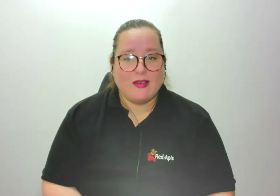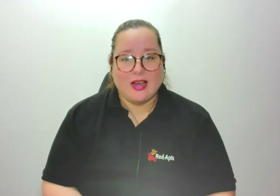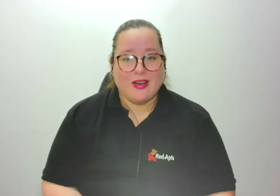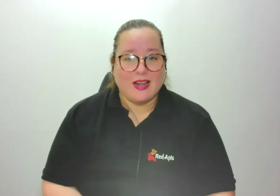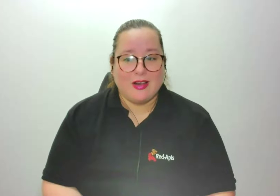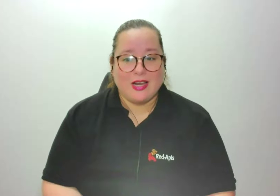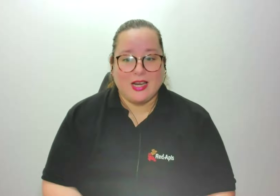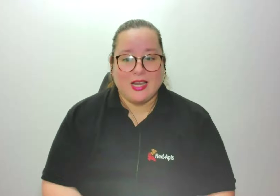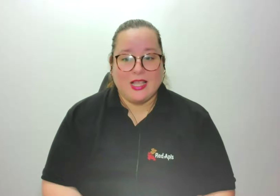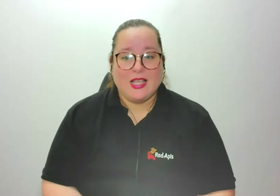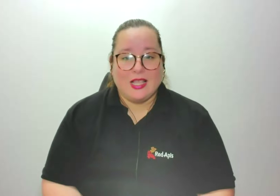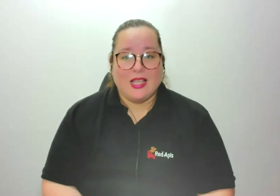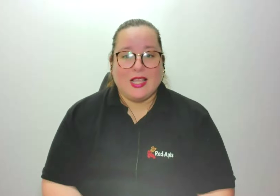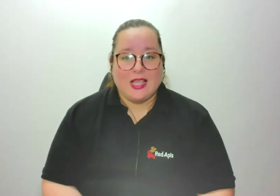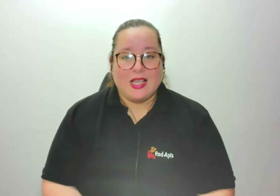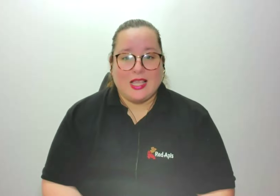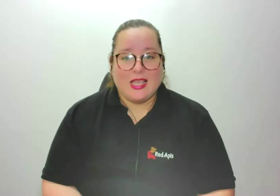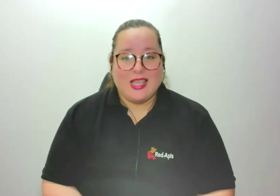todos hablan, hablan, hablan.